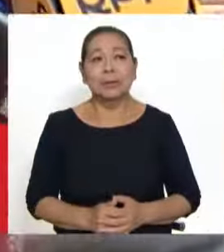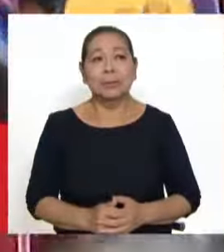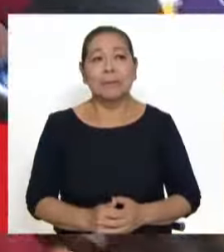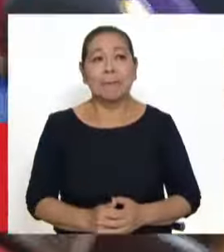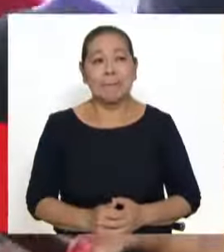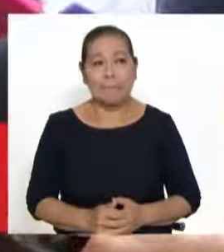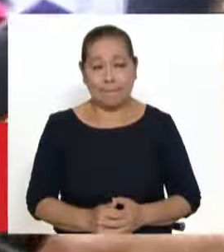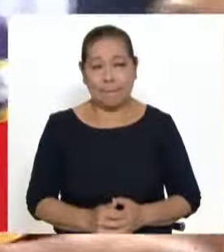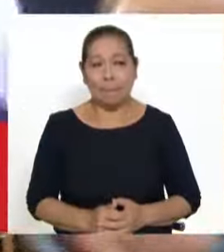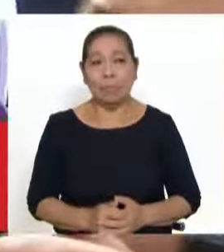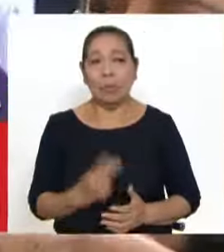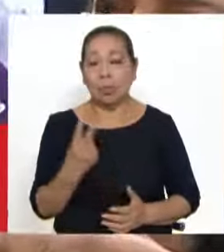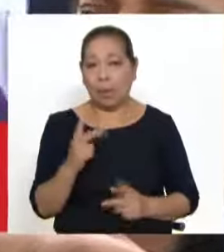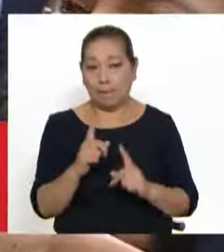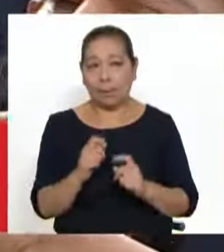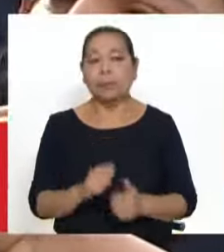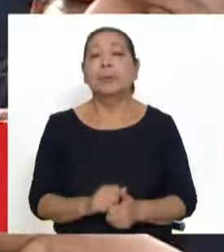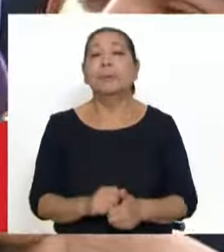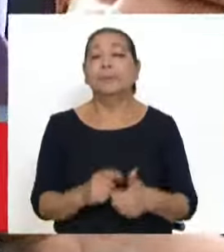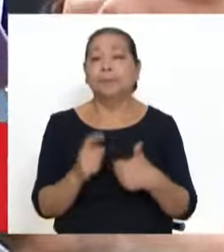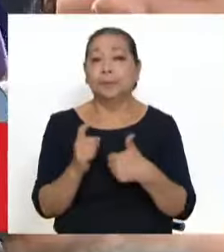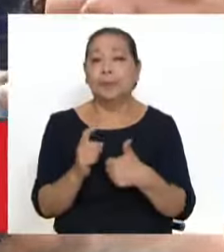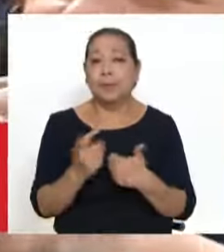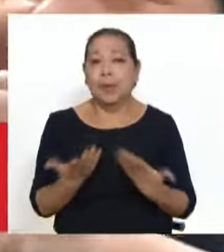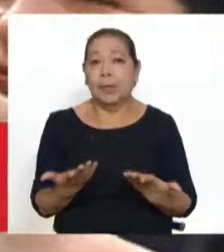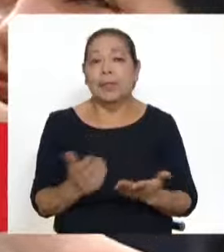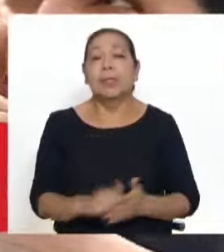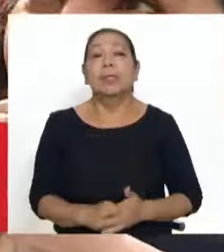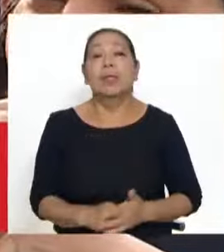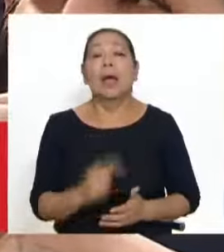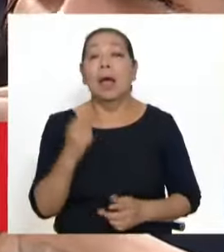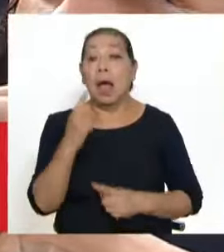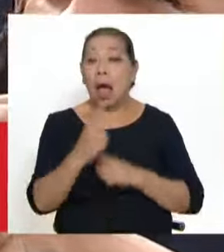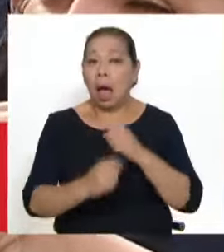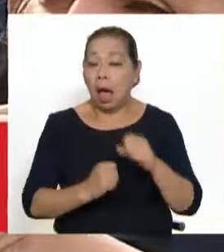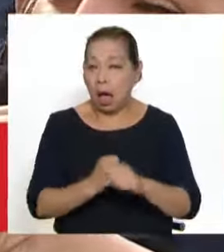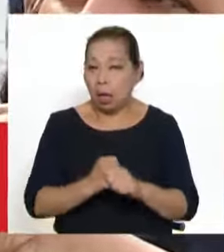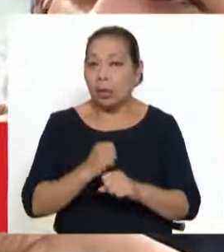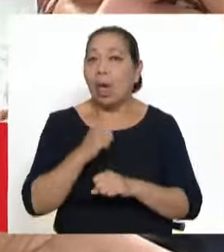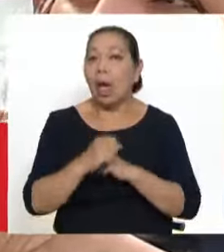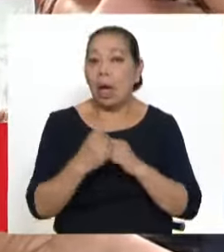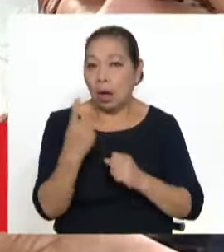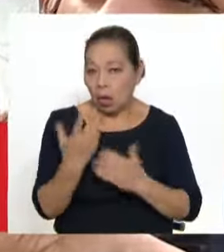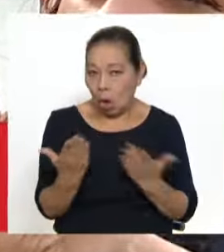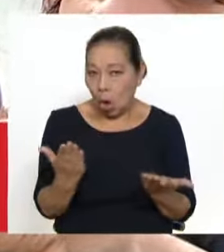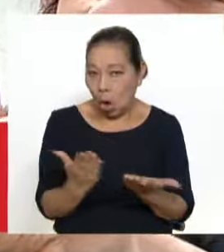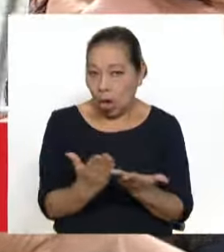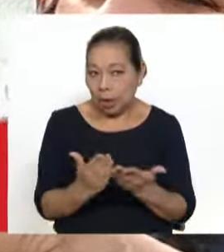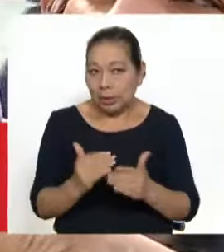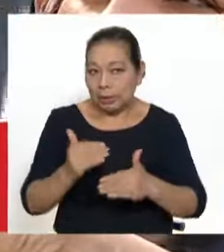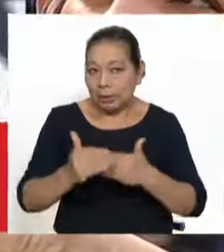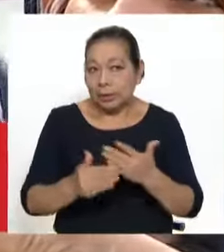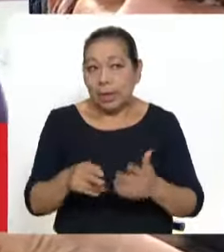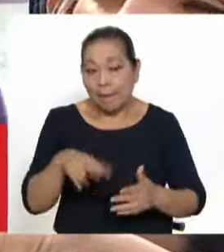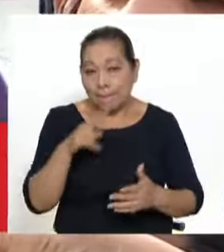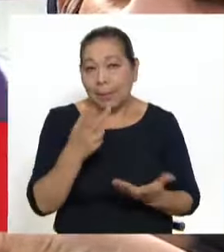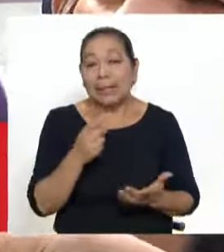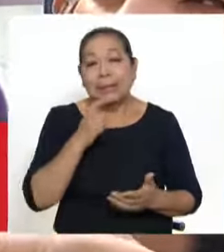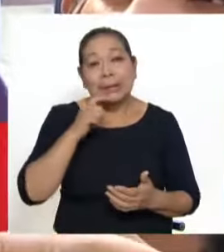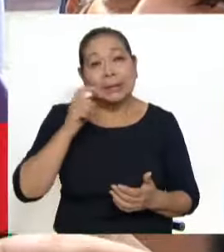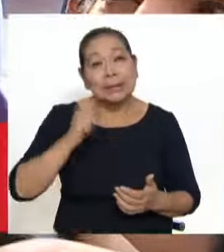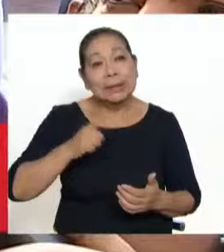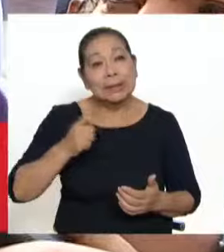Sí, son dos preguntas. Mire, cada año el esfuerzo educativo que se realiza en el Perú